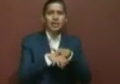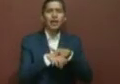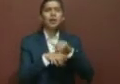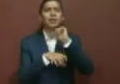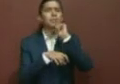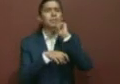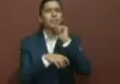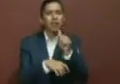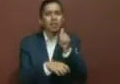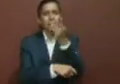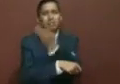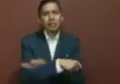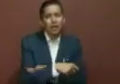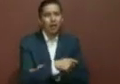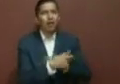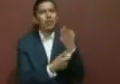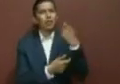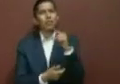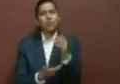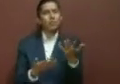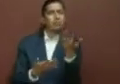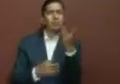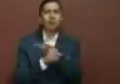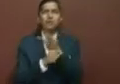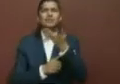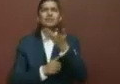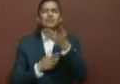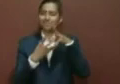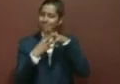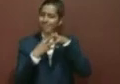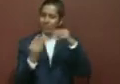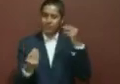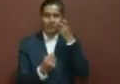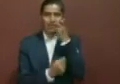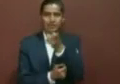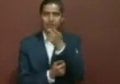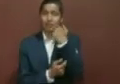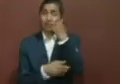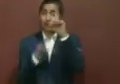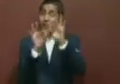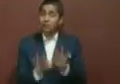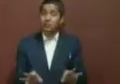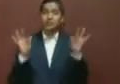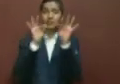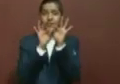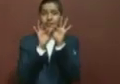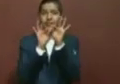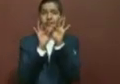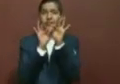ni completo, resolver eso. Y el objetivo grande, principal, es que